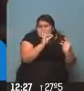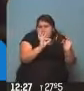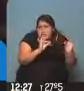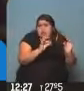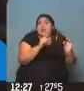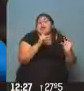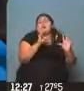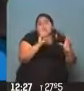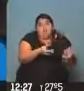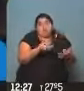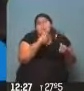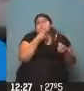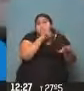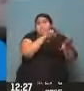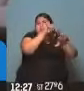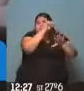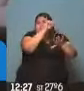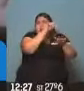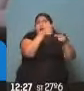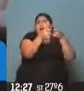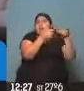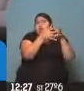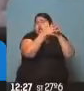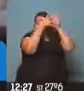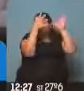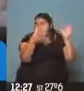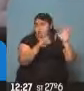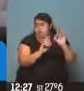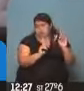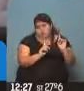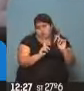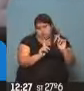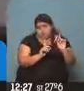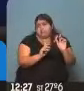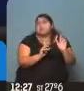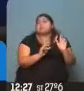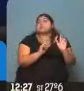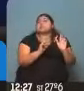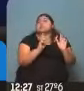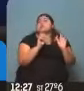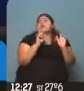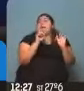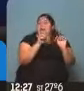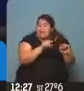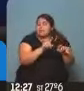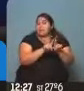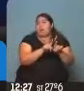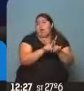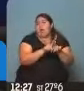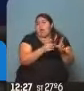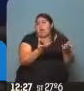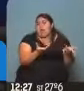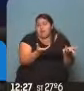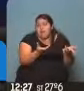pequeña no es un avión comercial de gran cantidad de pasajeros ahora esto más bien corresponde aún